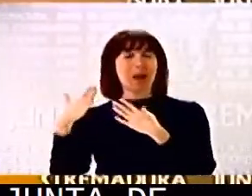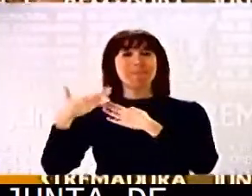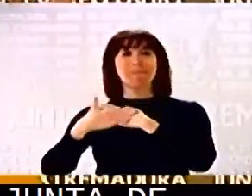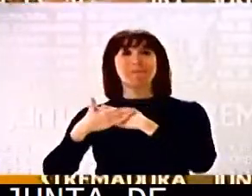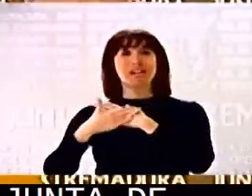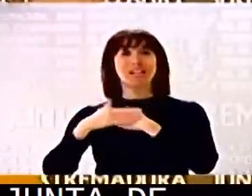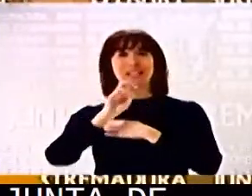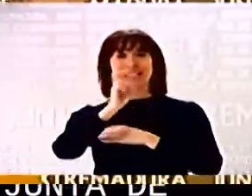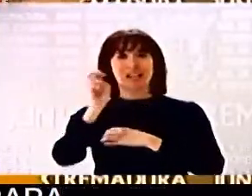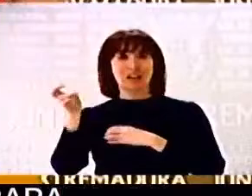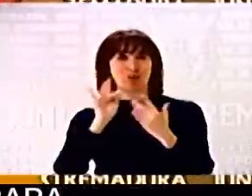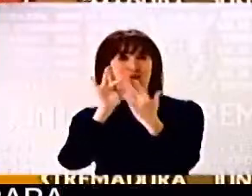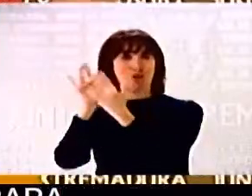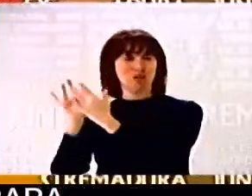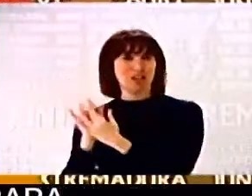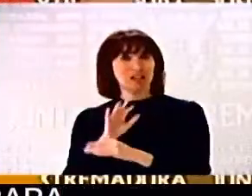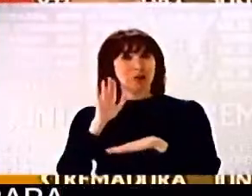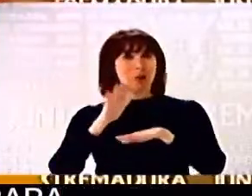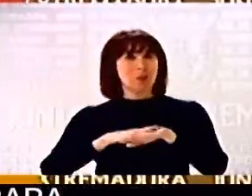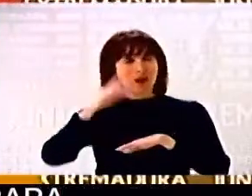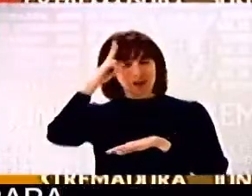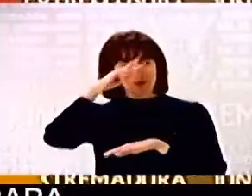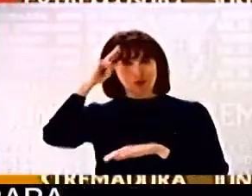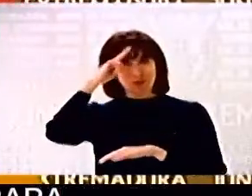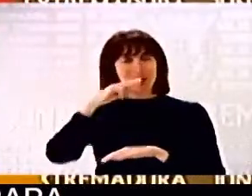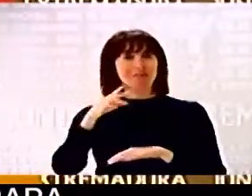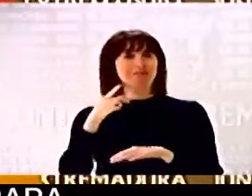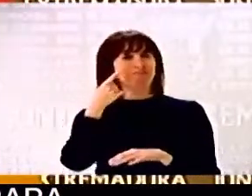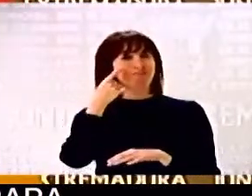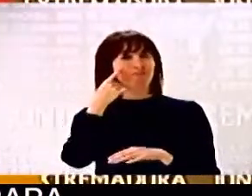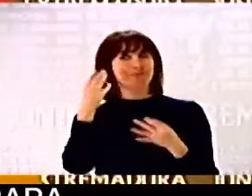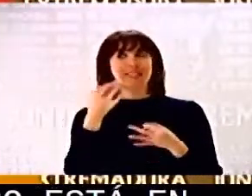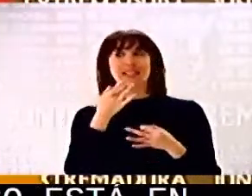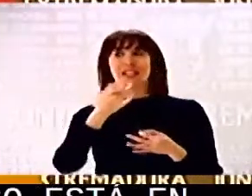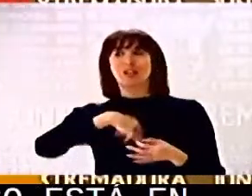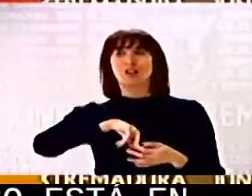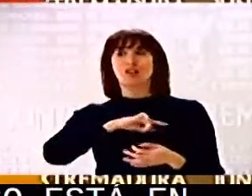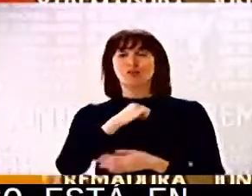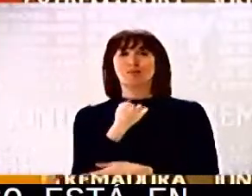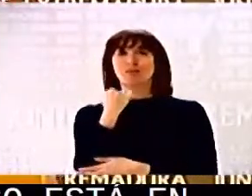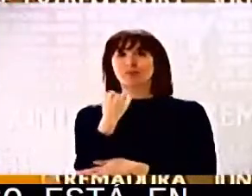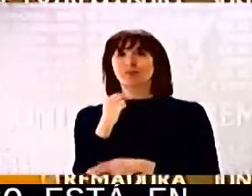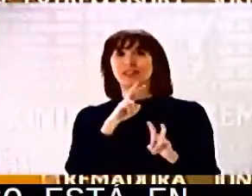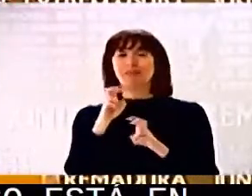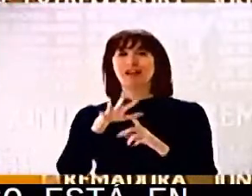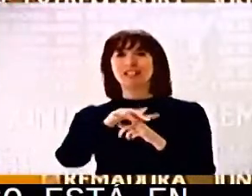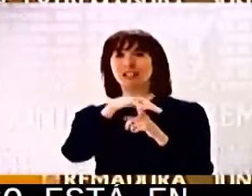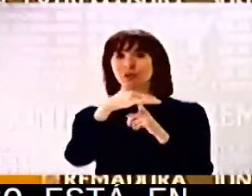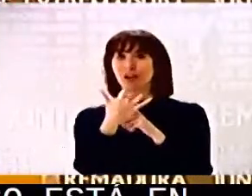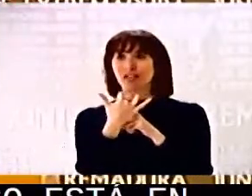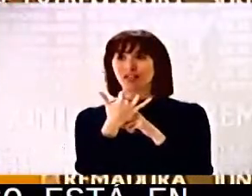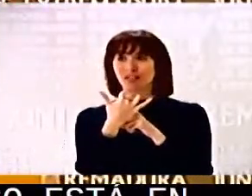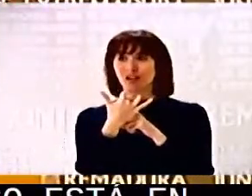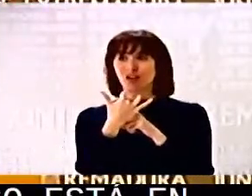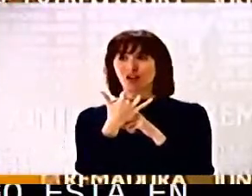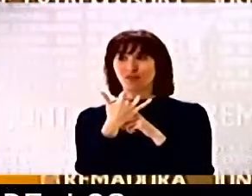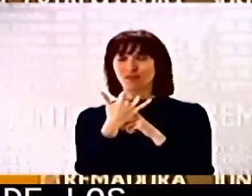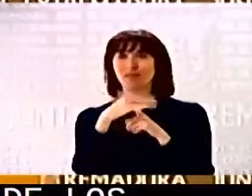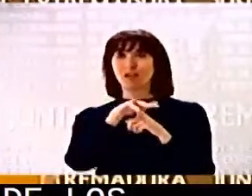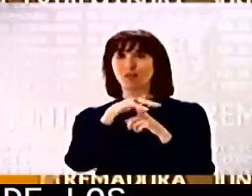para preocuparnos y también para ver si algo está en nuestra mano respecto de la situación de los